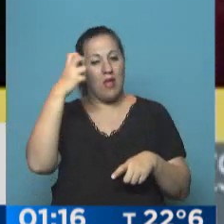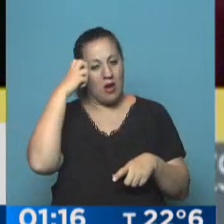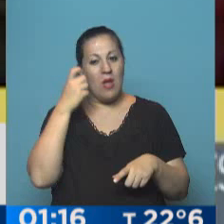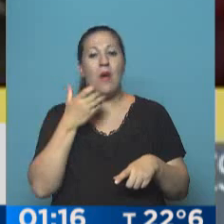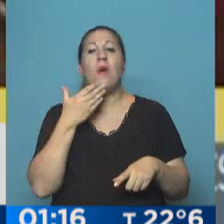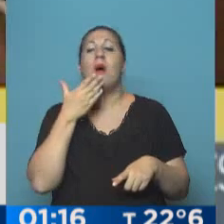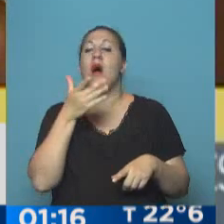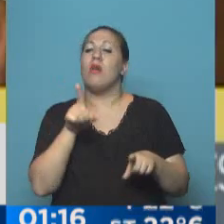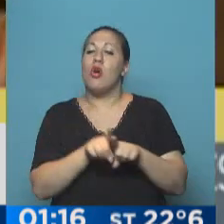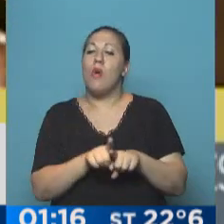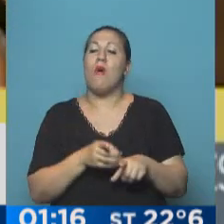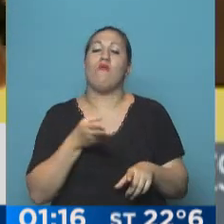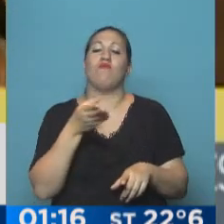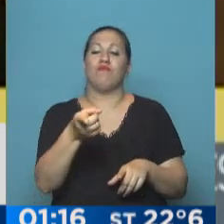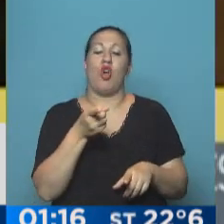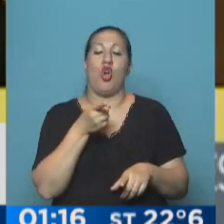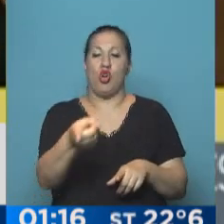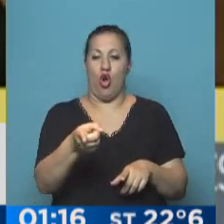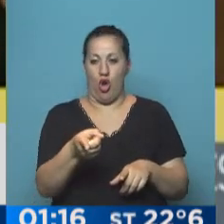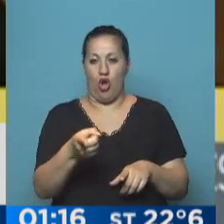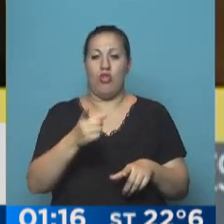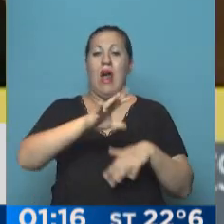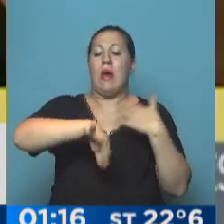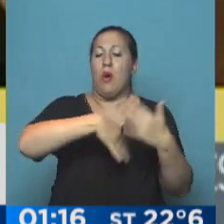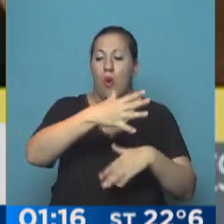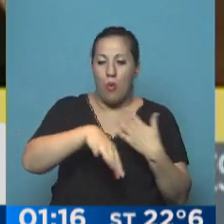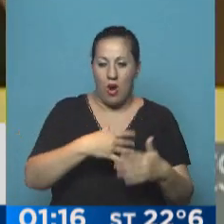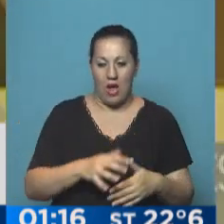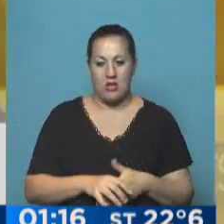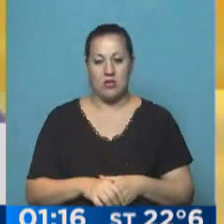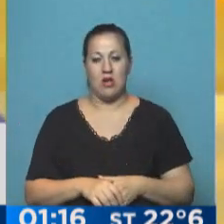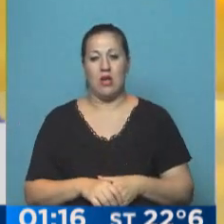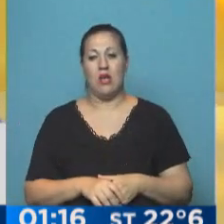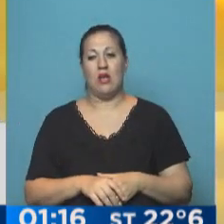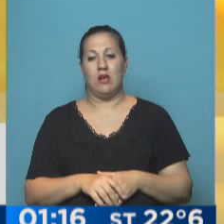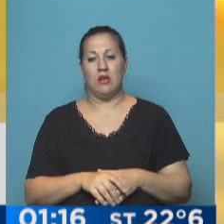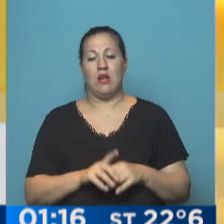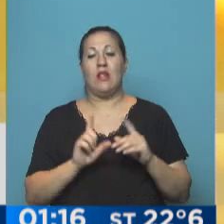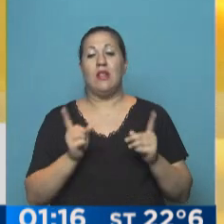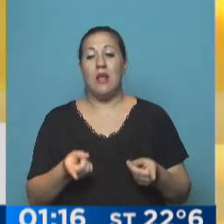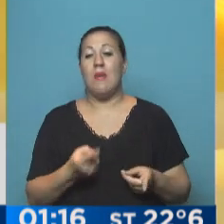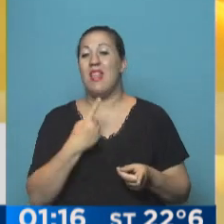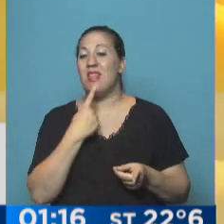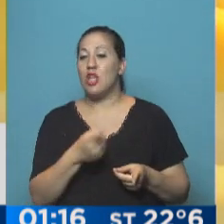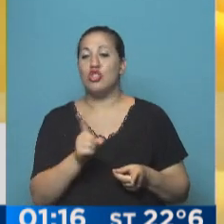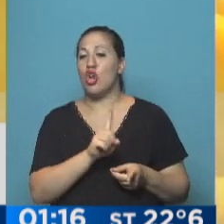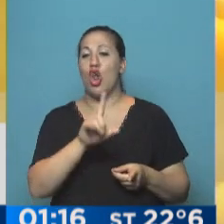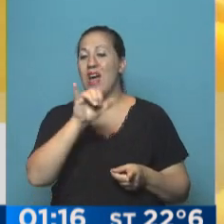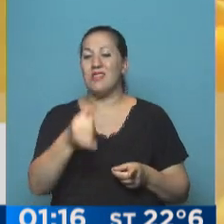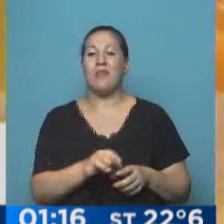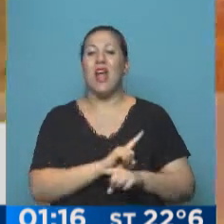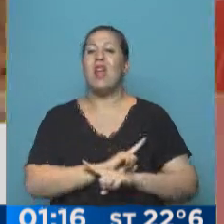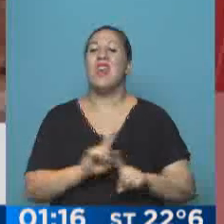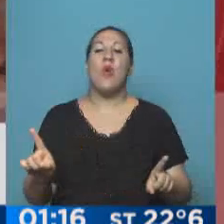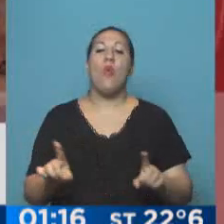una reacción constitucional, revolucionaria y socialista. Además, Maduro dijo que no aceptará ninguna ley de